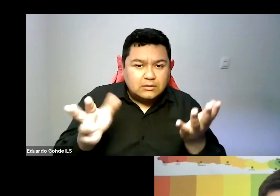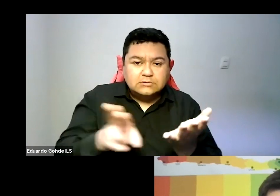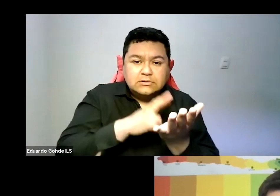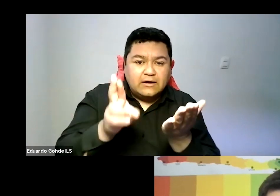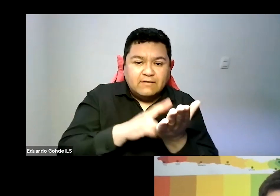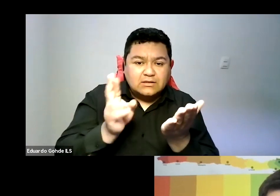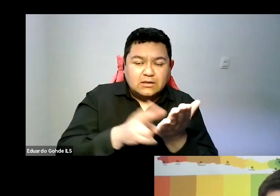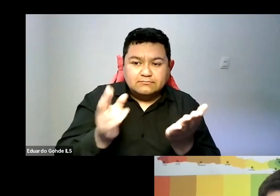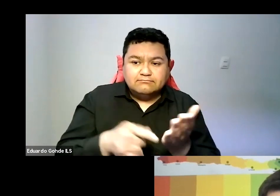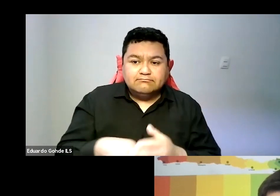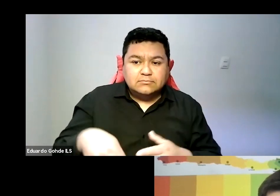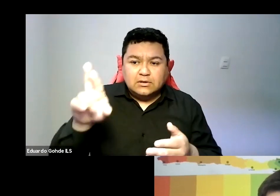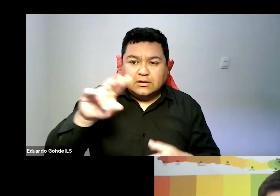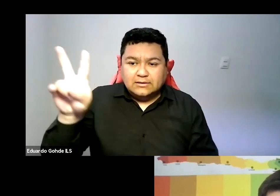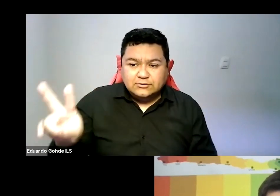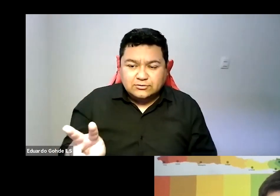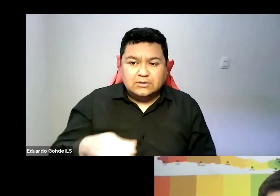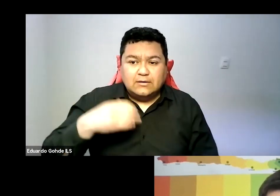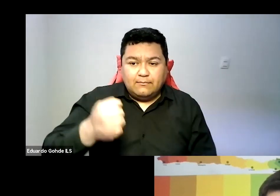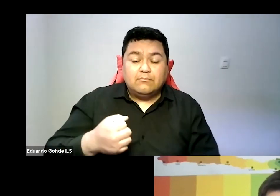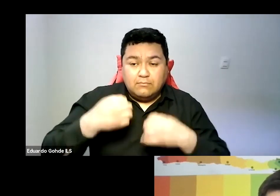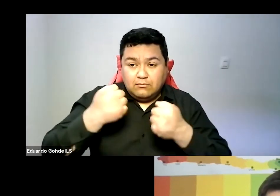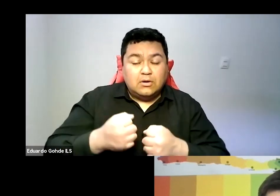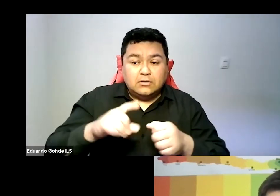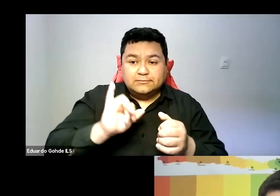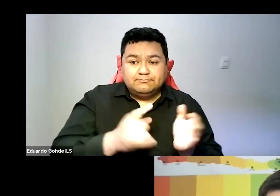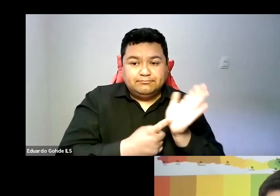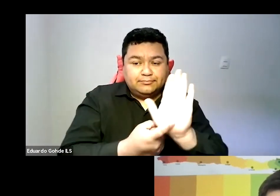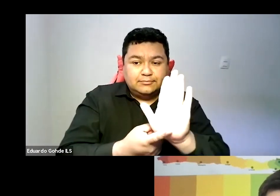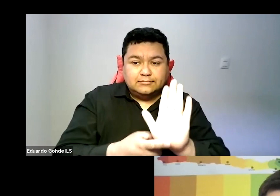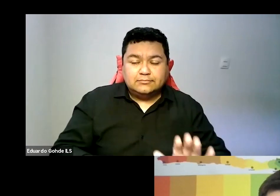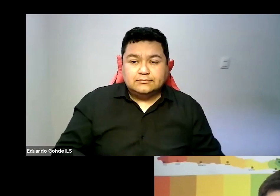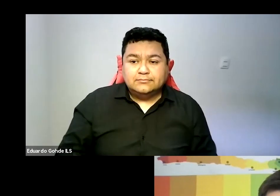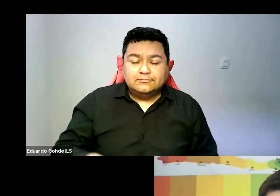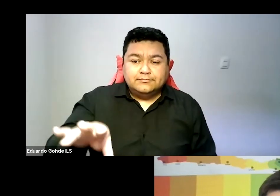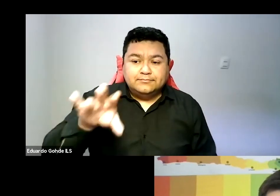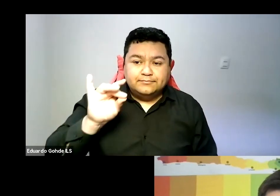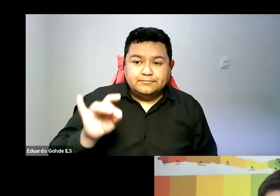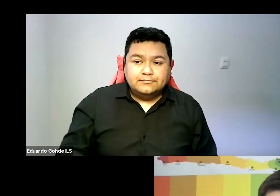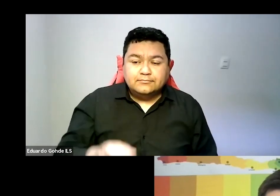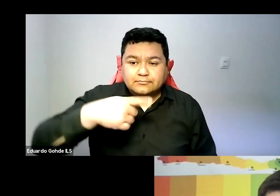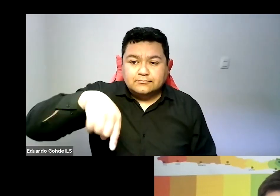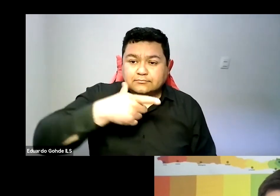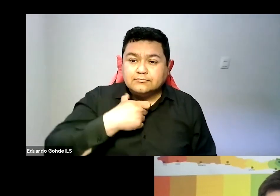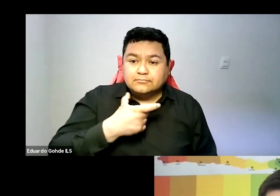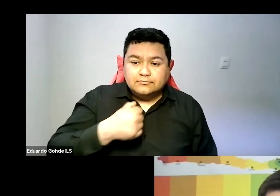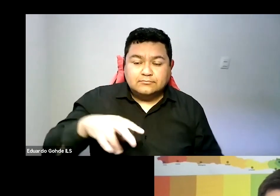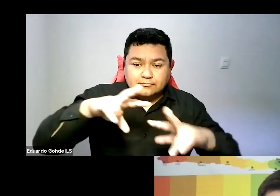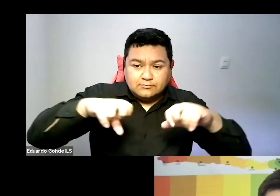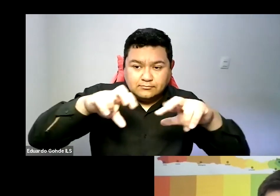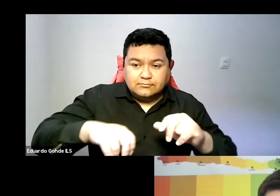revistas o redes sociales, lo de fuera, puede ser un buen disparador para llegar a lo que nosotros queremos, que es la indagación,